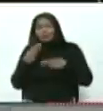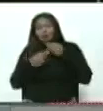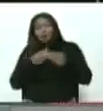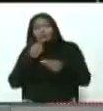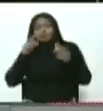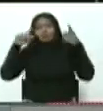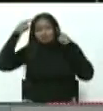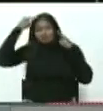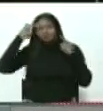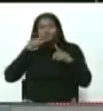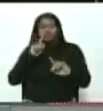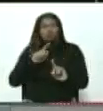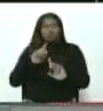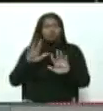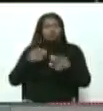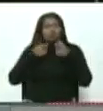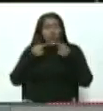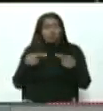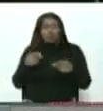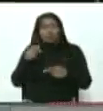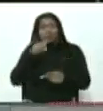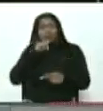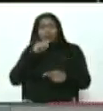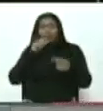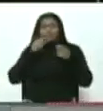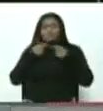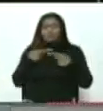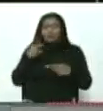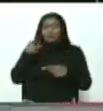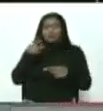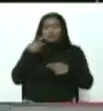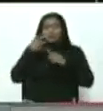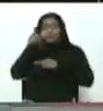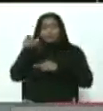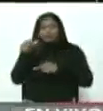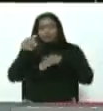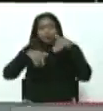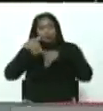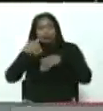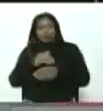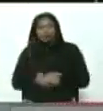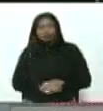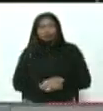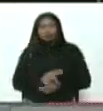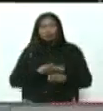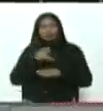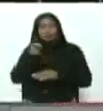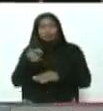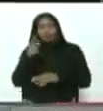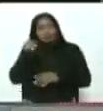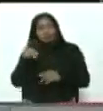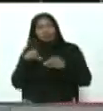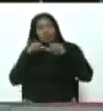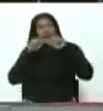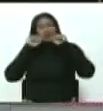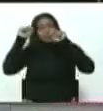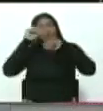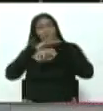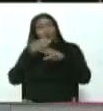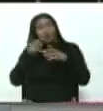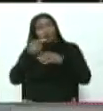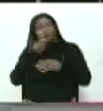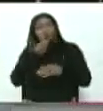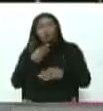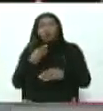comandante Chávez. No, no, usted no va a perder. Quien va a perder es ese por el que usted está votando. Porque usted aún así va a ganar, porque este va a ser un